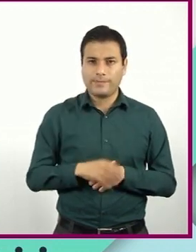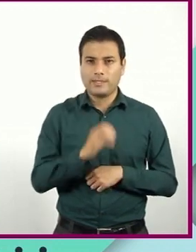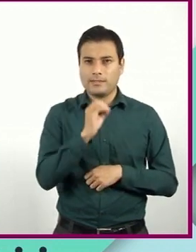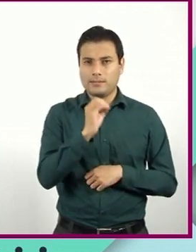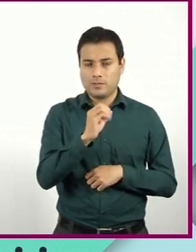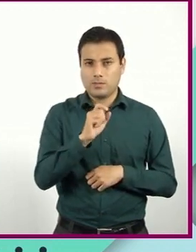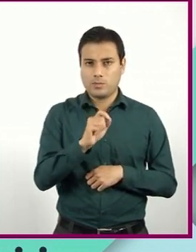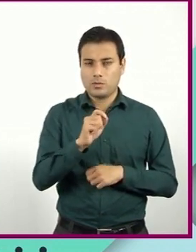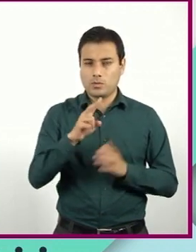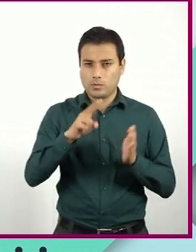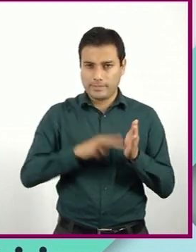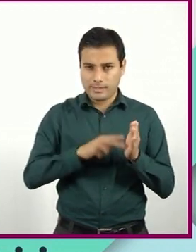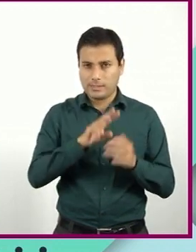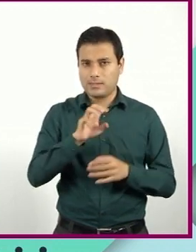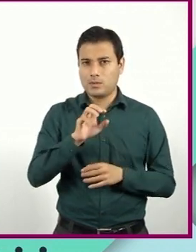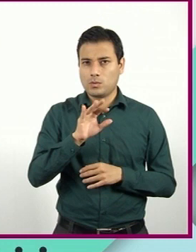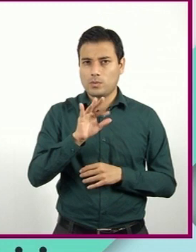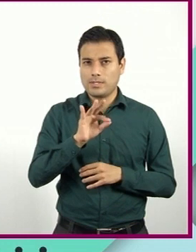0.2345,